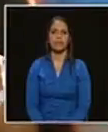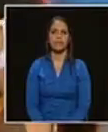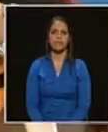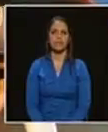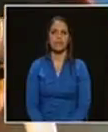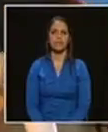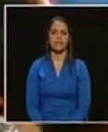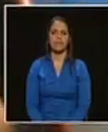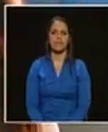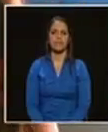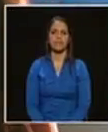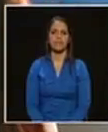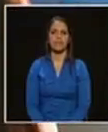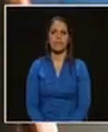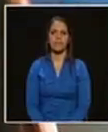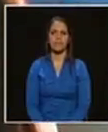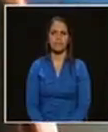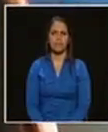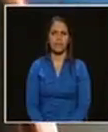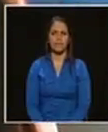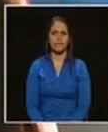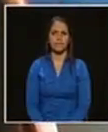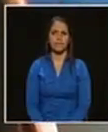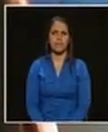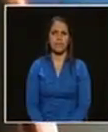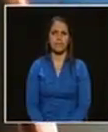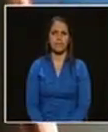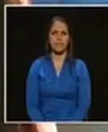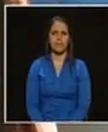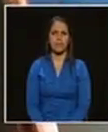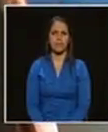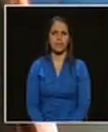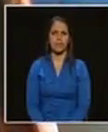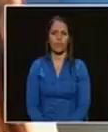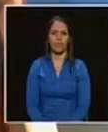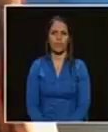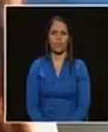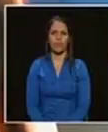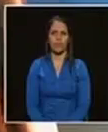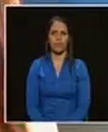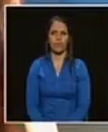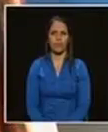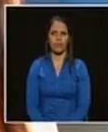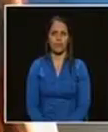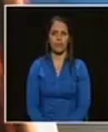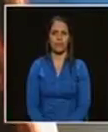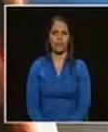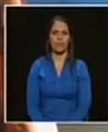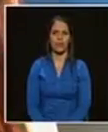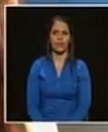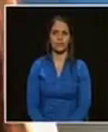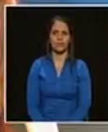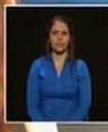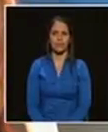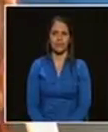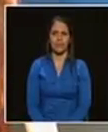oyente. Más o menos cuando tenía 2 años estaba jugando con plastilina.